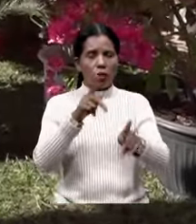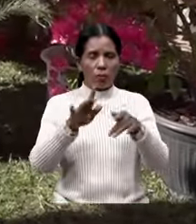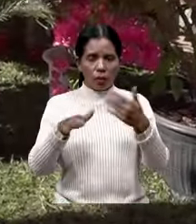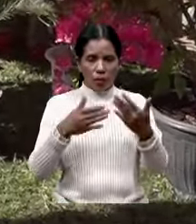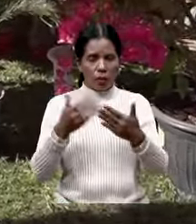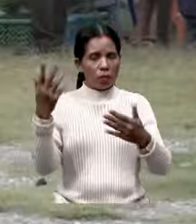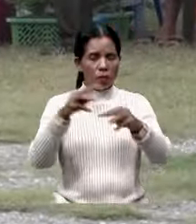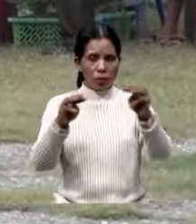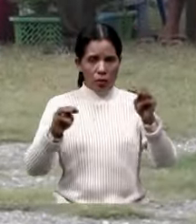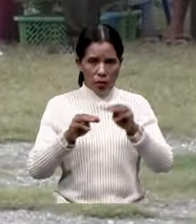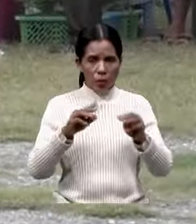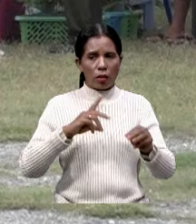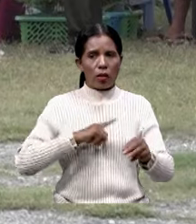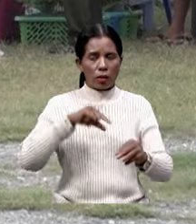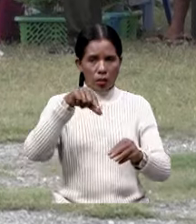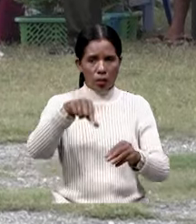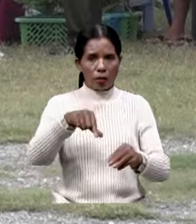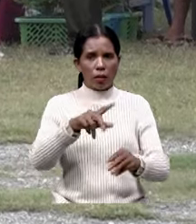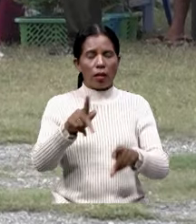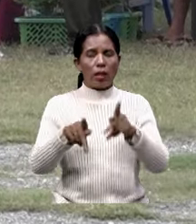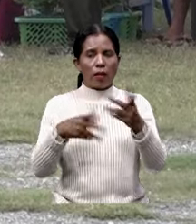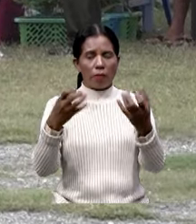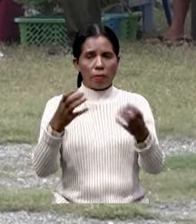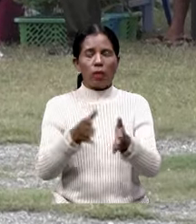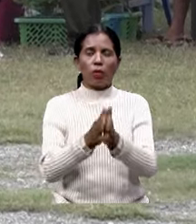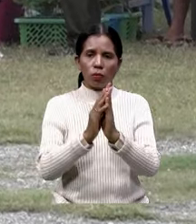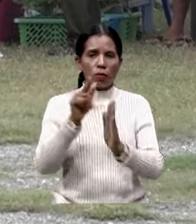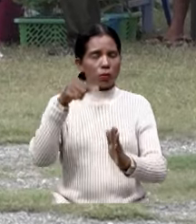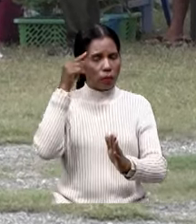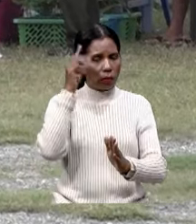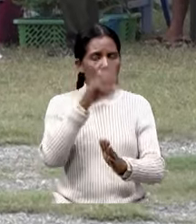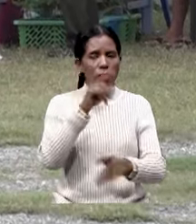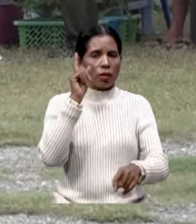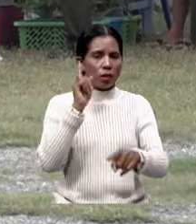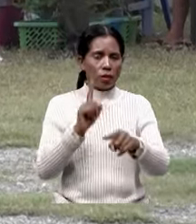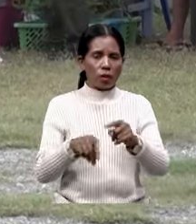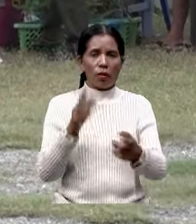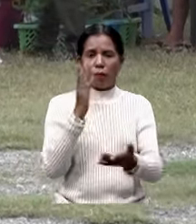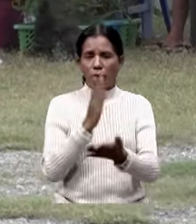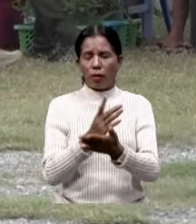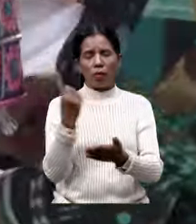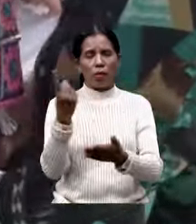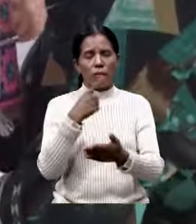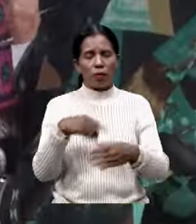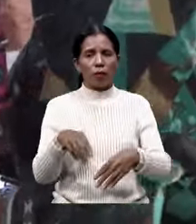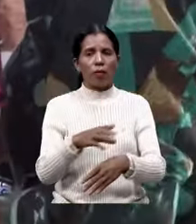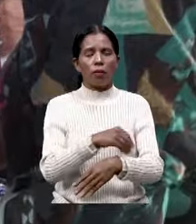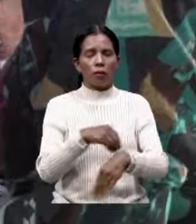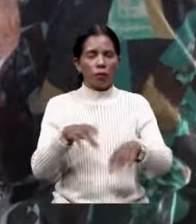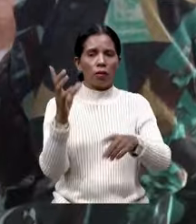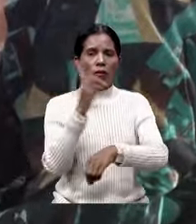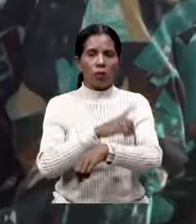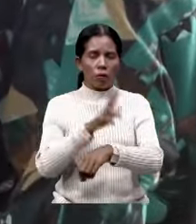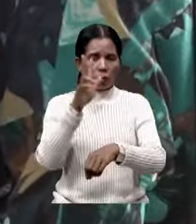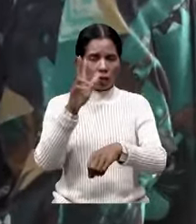y municipio liksa habitante Torres Vidigal husu gobierno atula bele paradeit ho feira baloron tolune